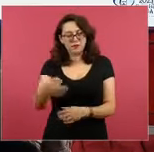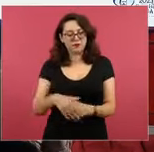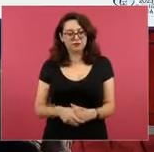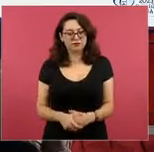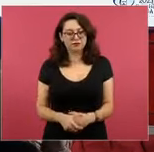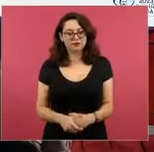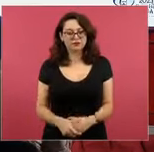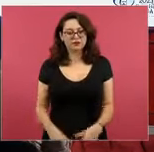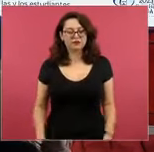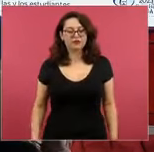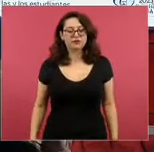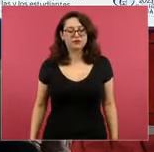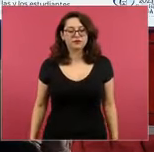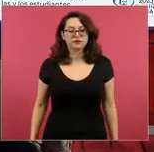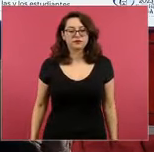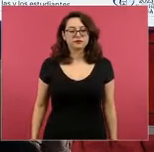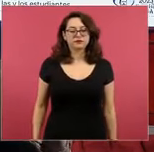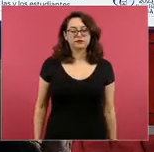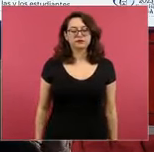En la siguiente, por favor.